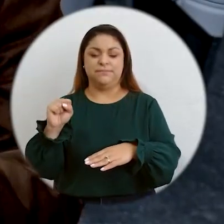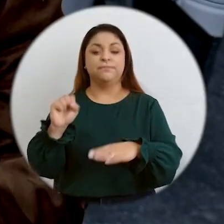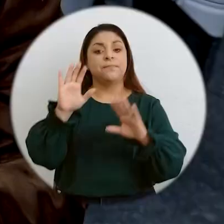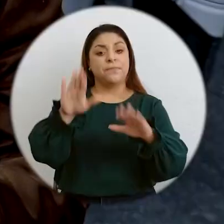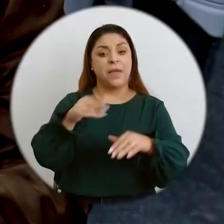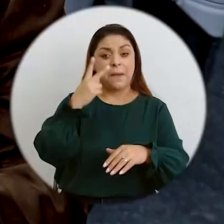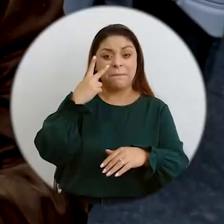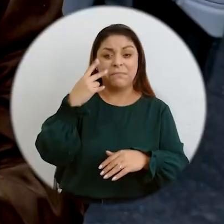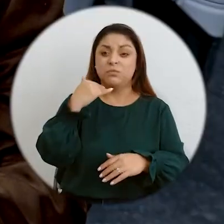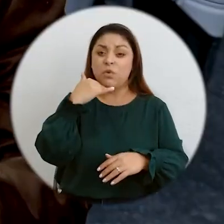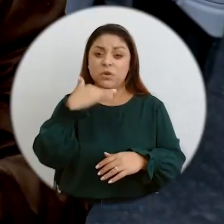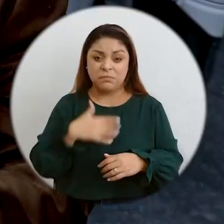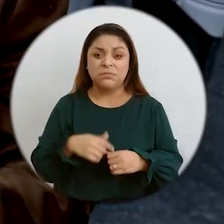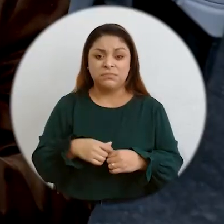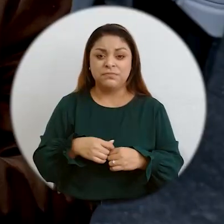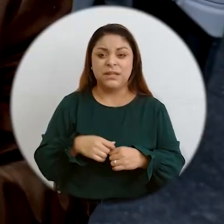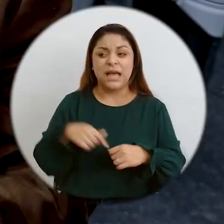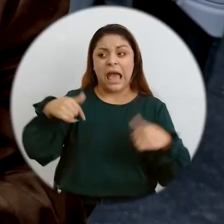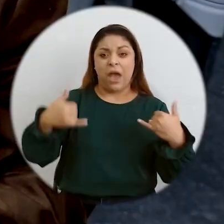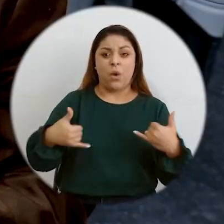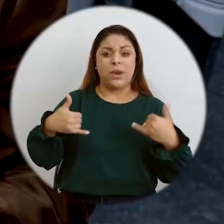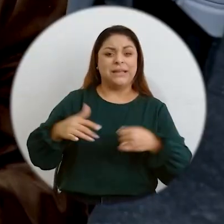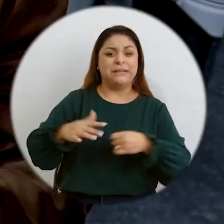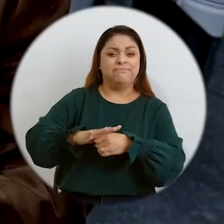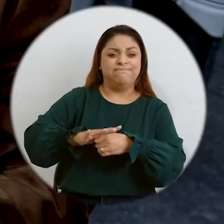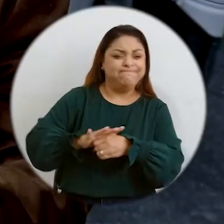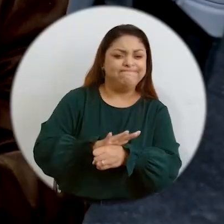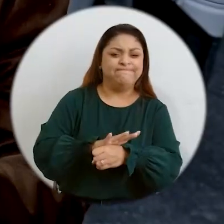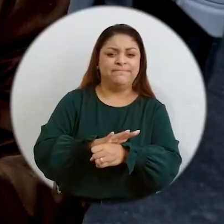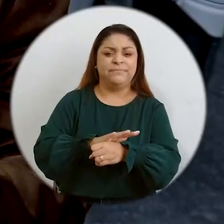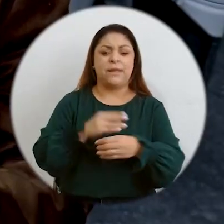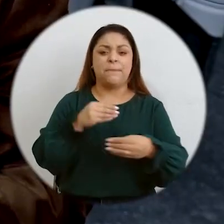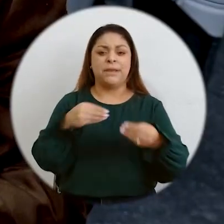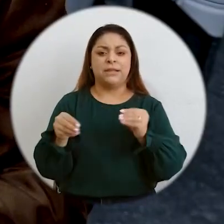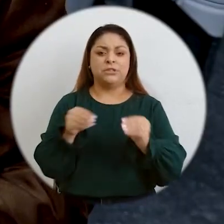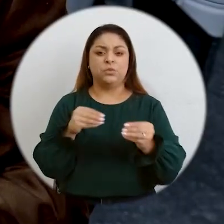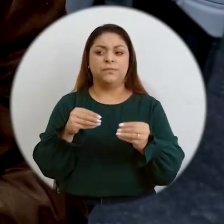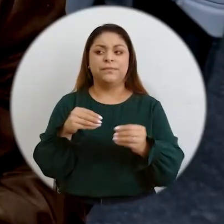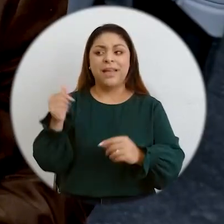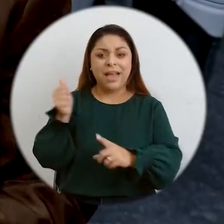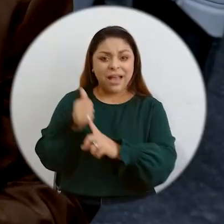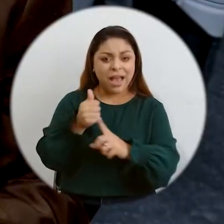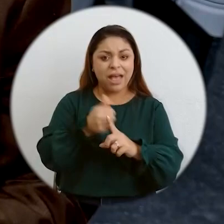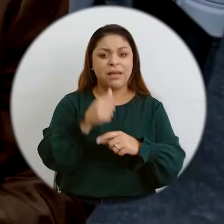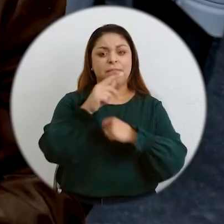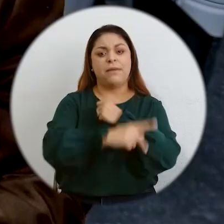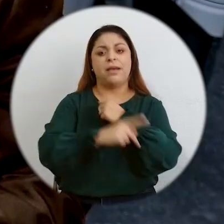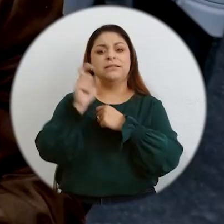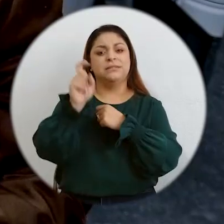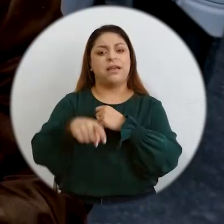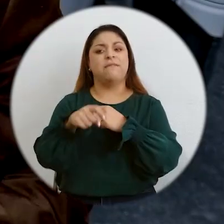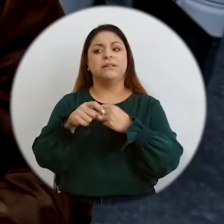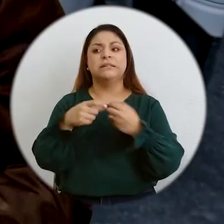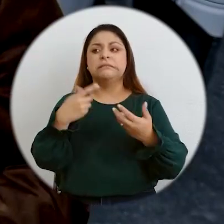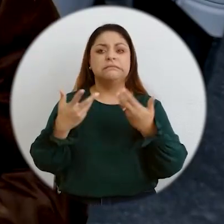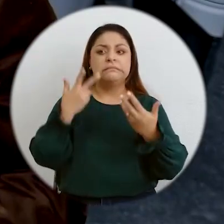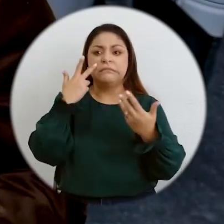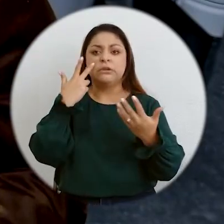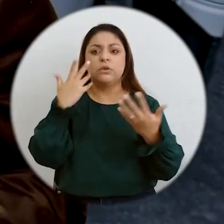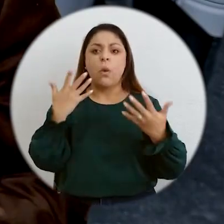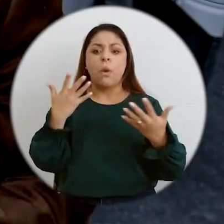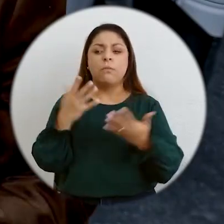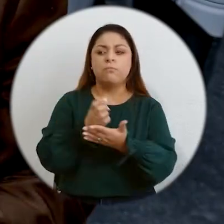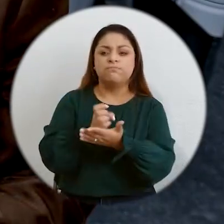Cada país tiene que tomar sus medidas adecuadas para combatir los impactos del plástico, de